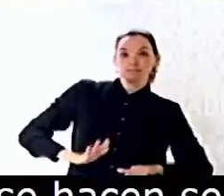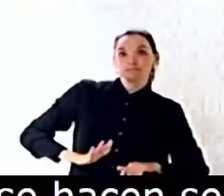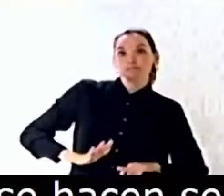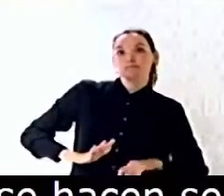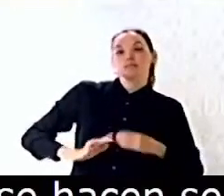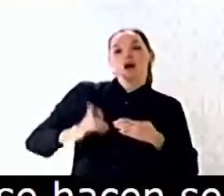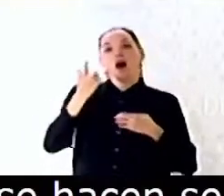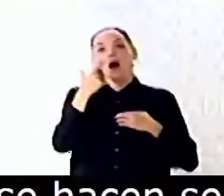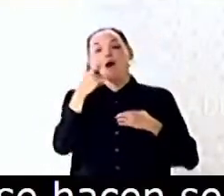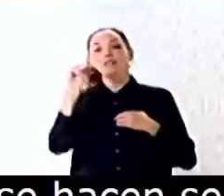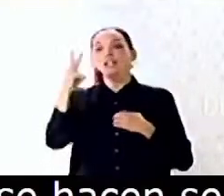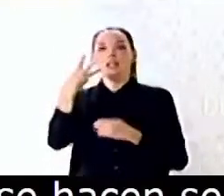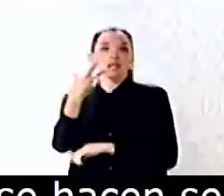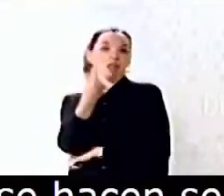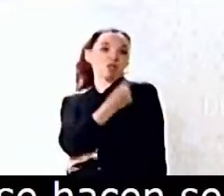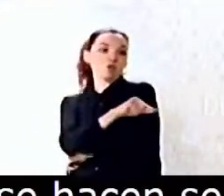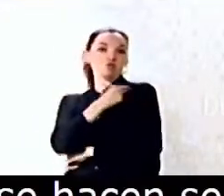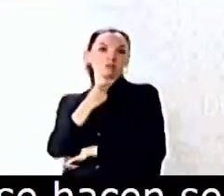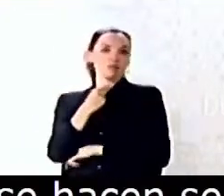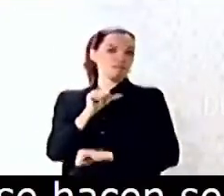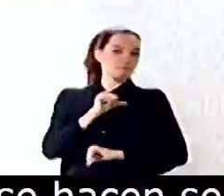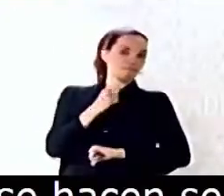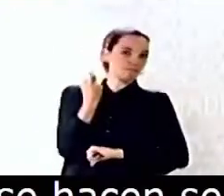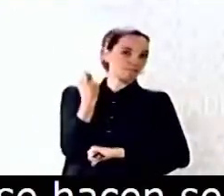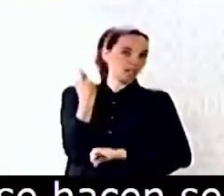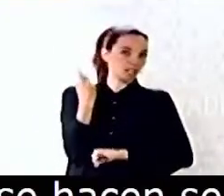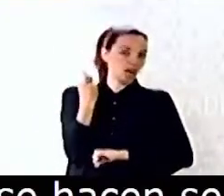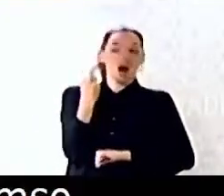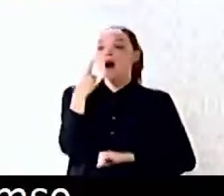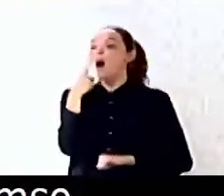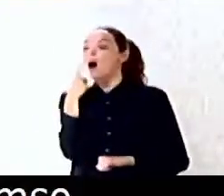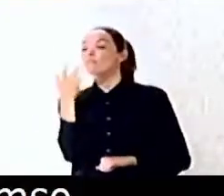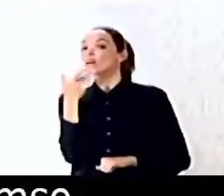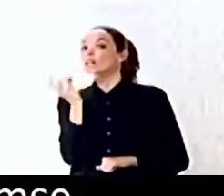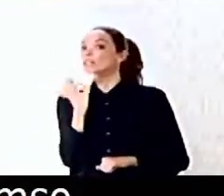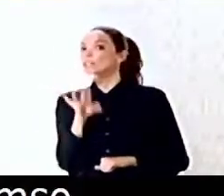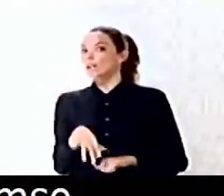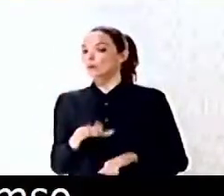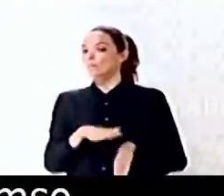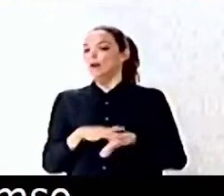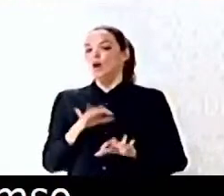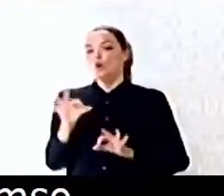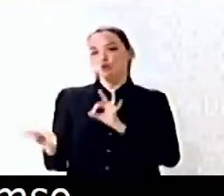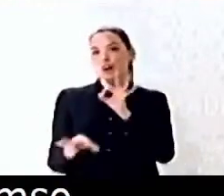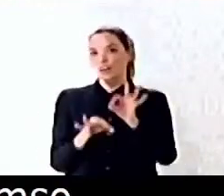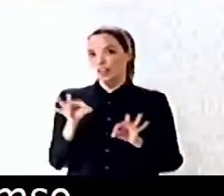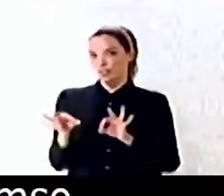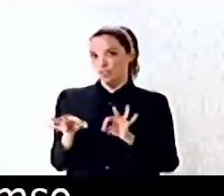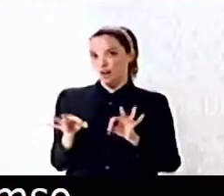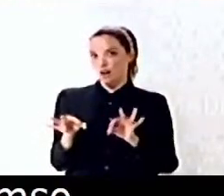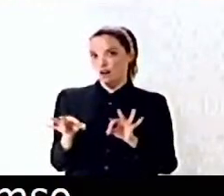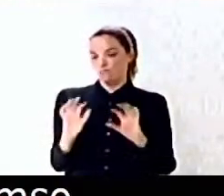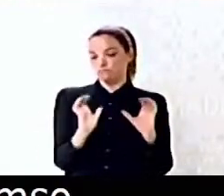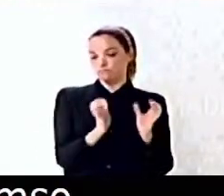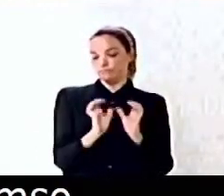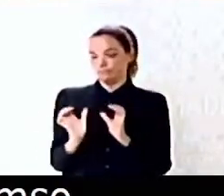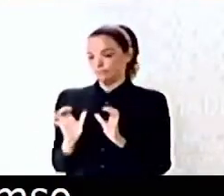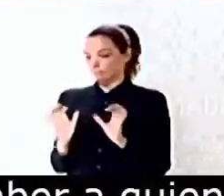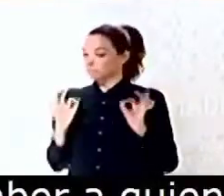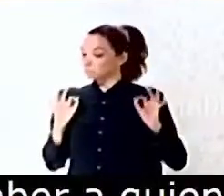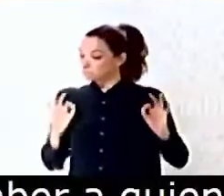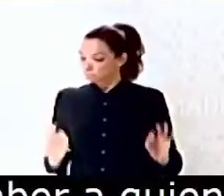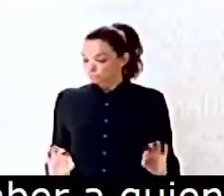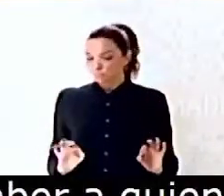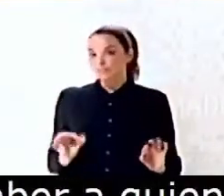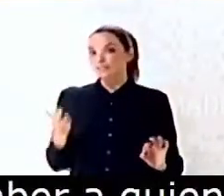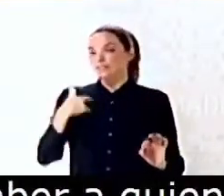tercera dosis. Y queríamos saber a quién iba dirigida para la logística de la administración de la tercera dosis. Una vez que ya tenemos esa